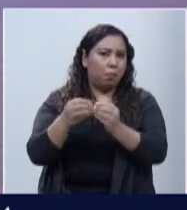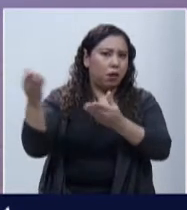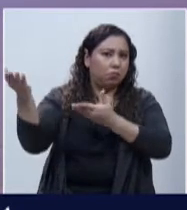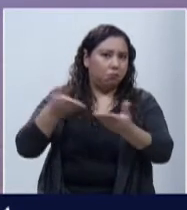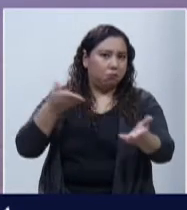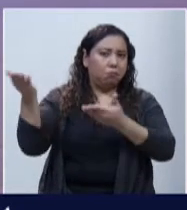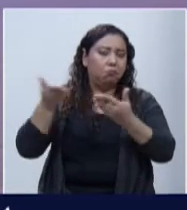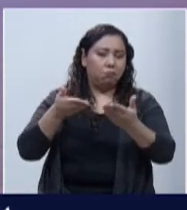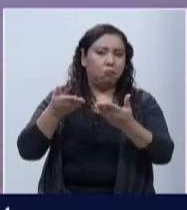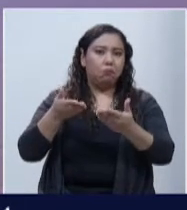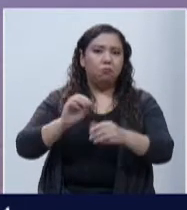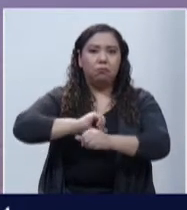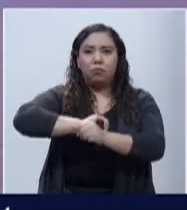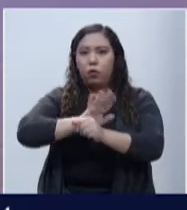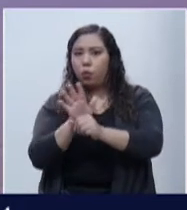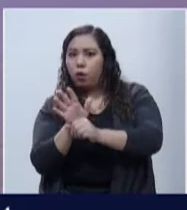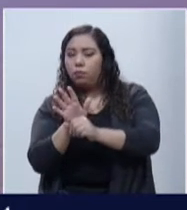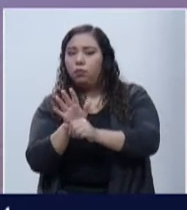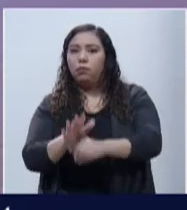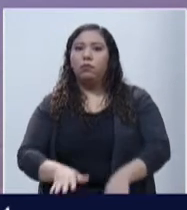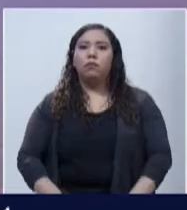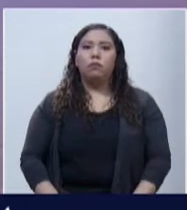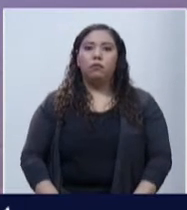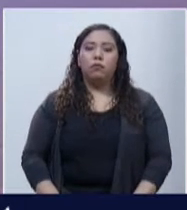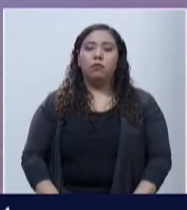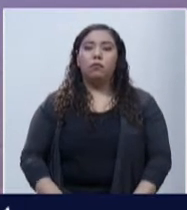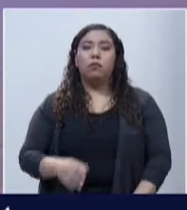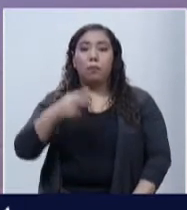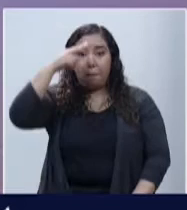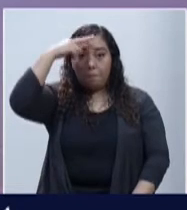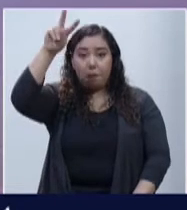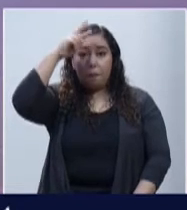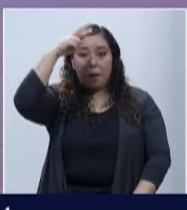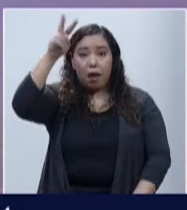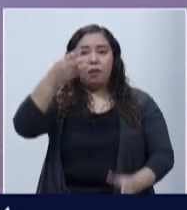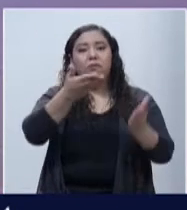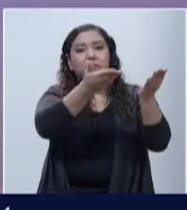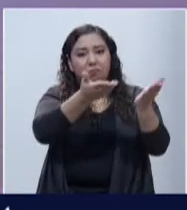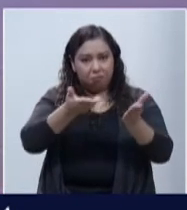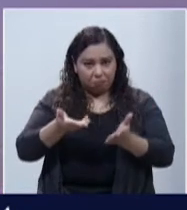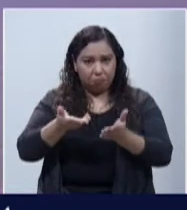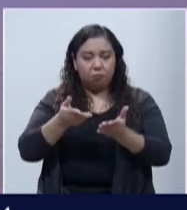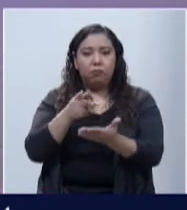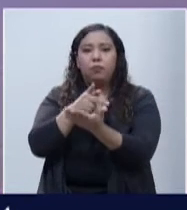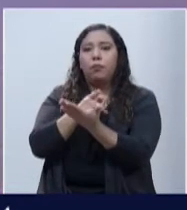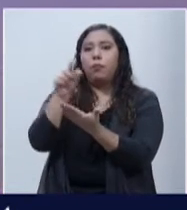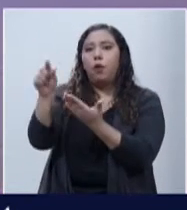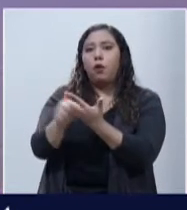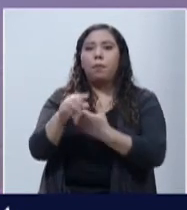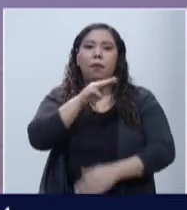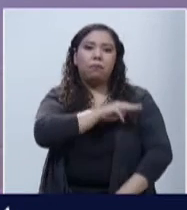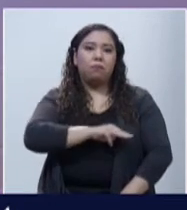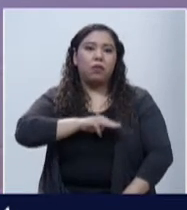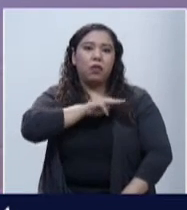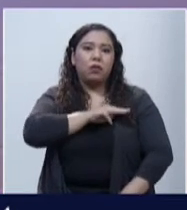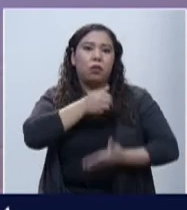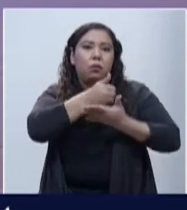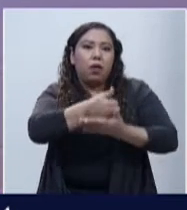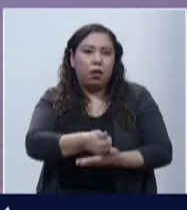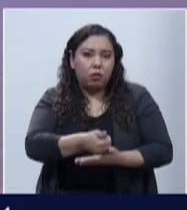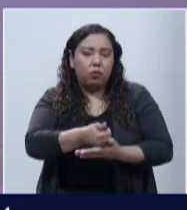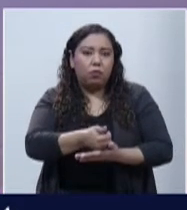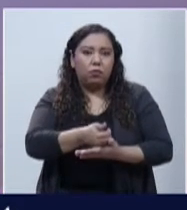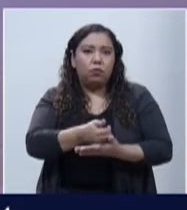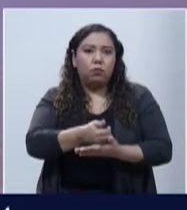combis 19 entre ellas la del hermano país mexicano derivado del programa misión humanitaria quien donará